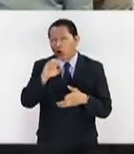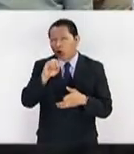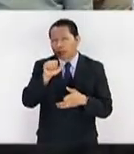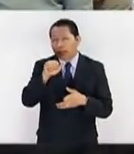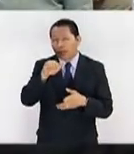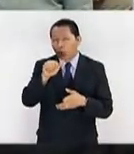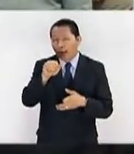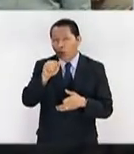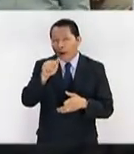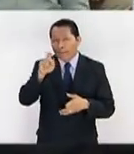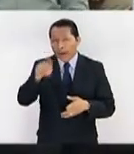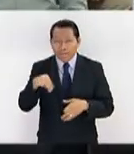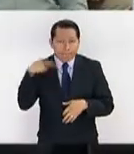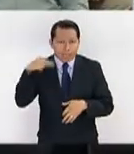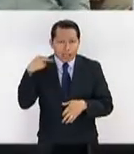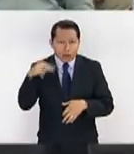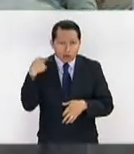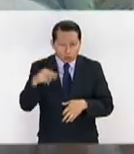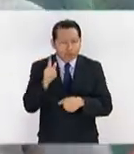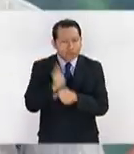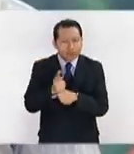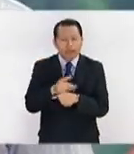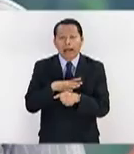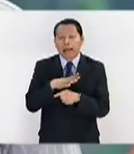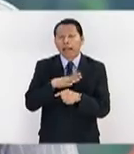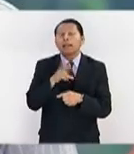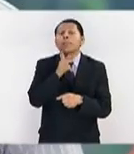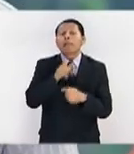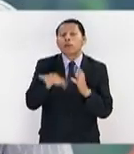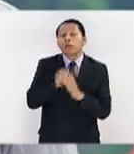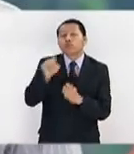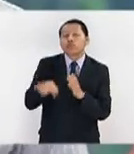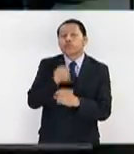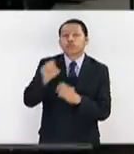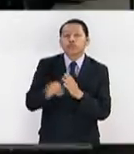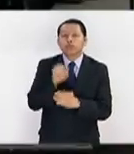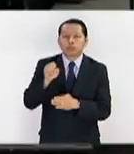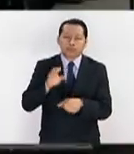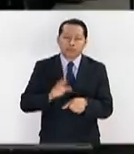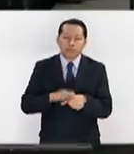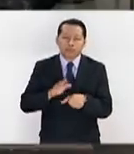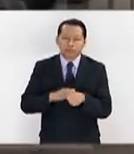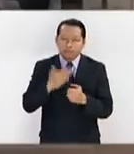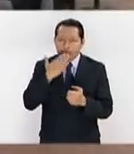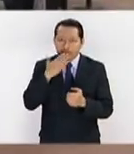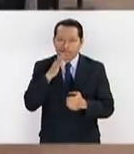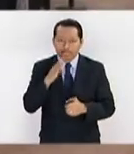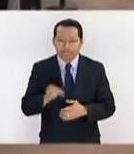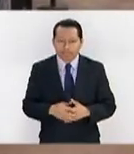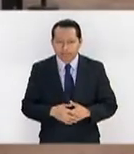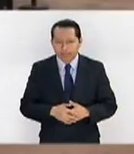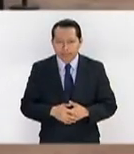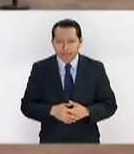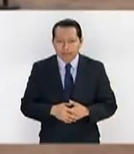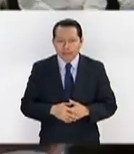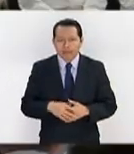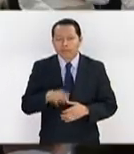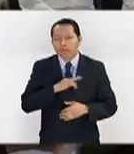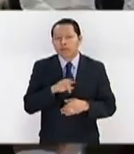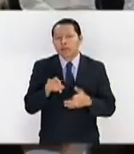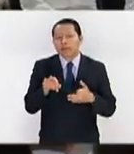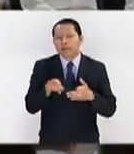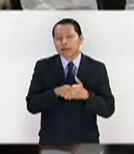Cosamaloapan, Veracruz, y por ello la extracción de petróleo será relativamente más accesible. Porque está